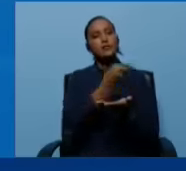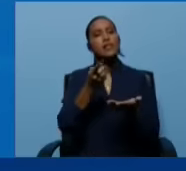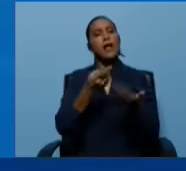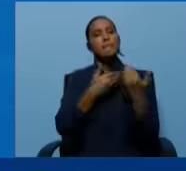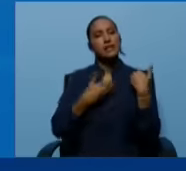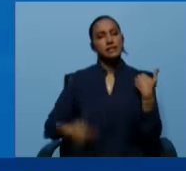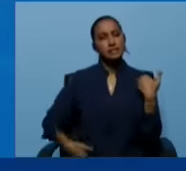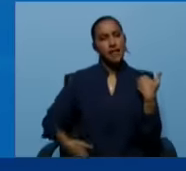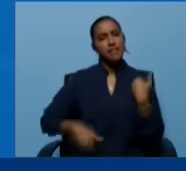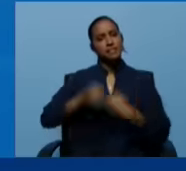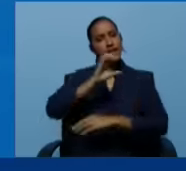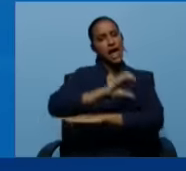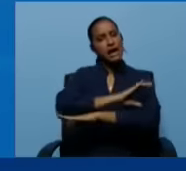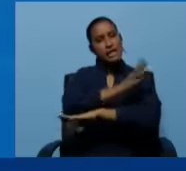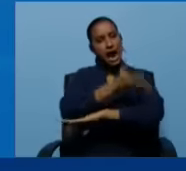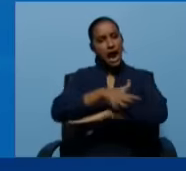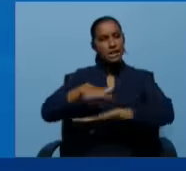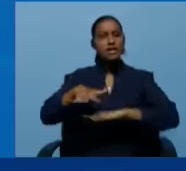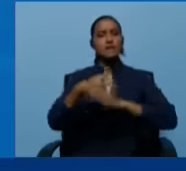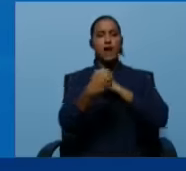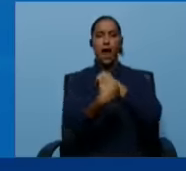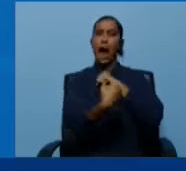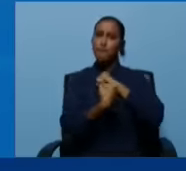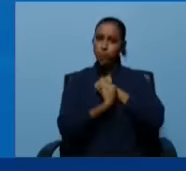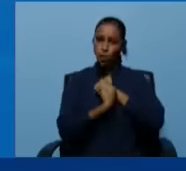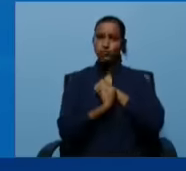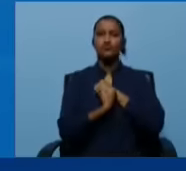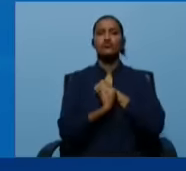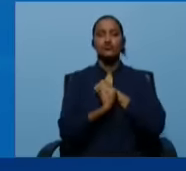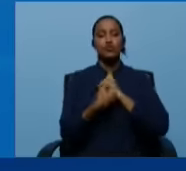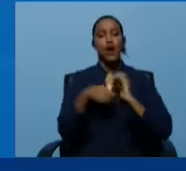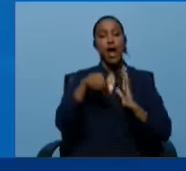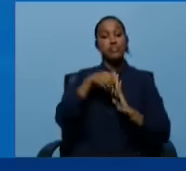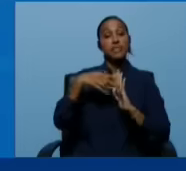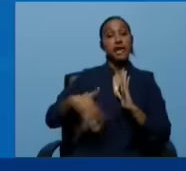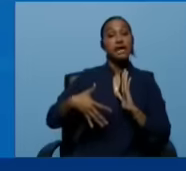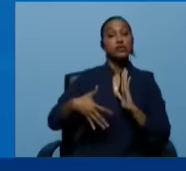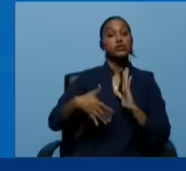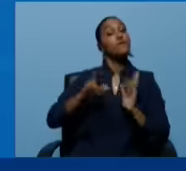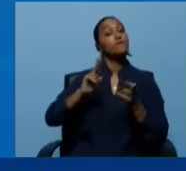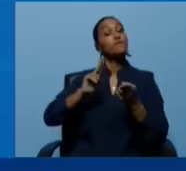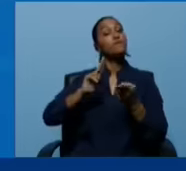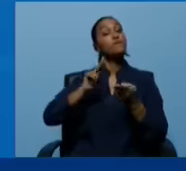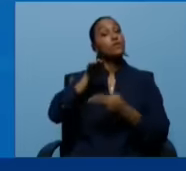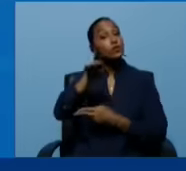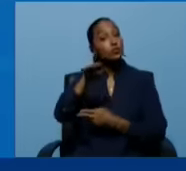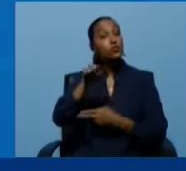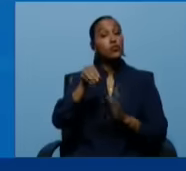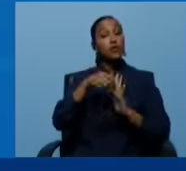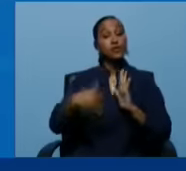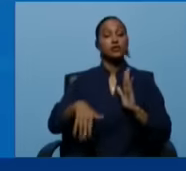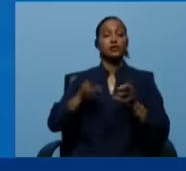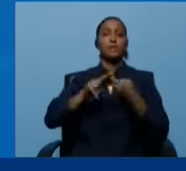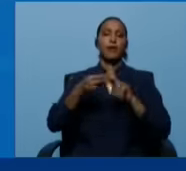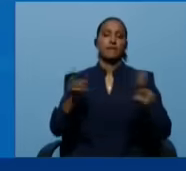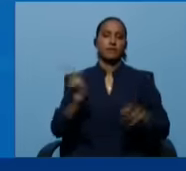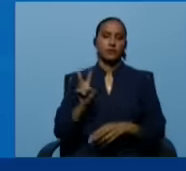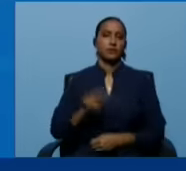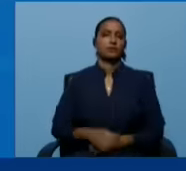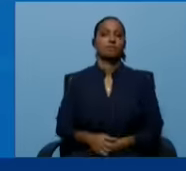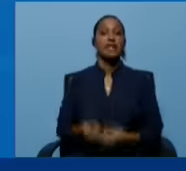poderoso mensaje de apoyo al derecho al futuro y a la paz de Venezuela. Ahora vamos a